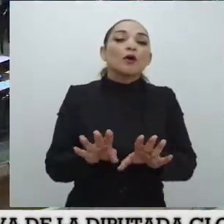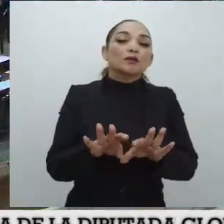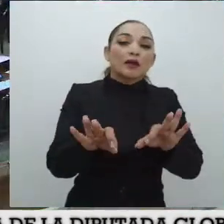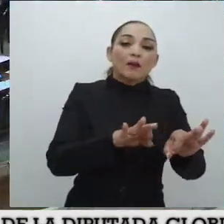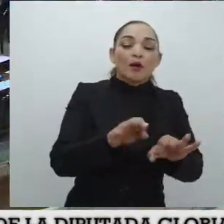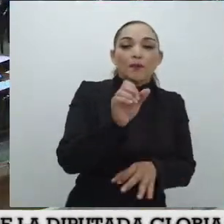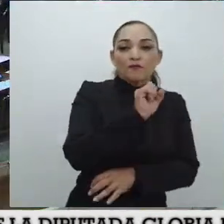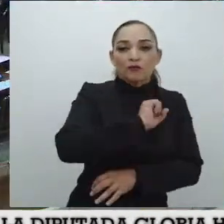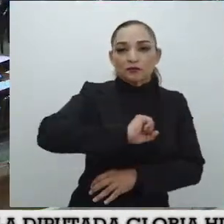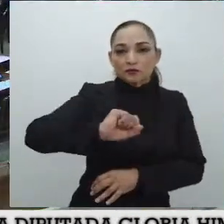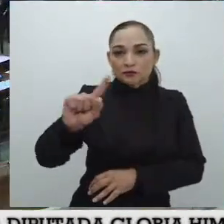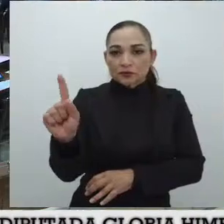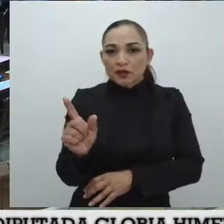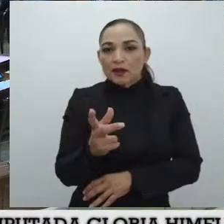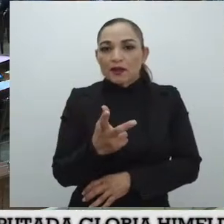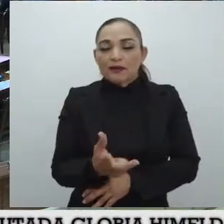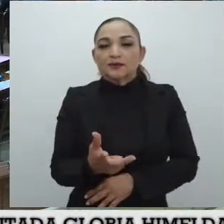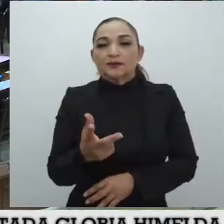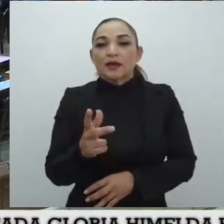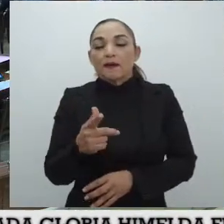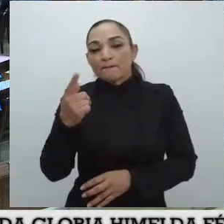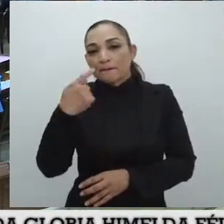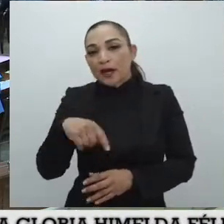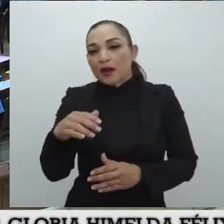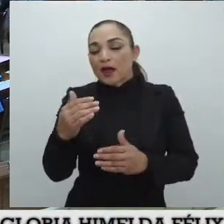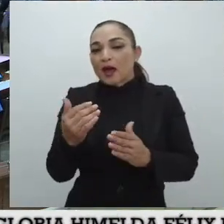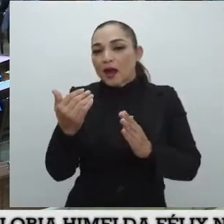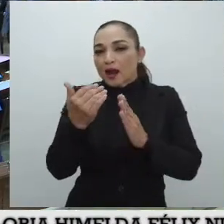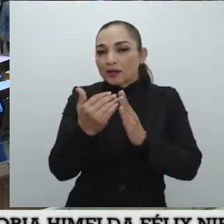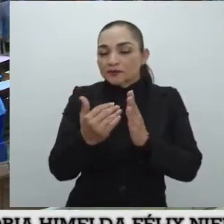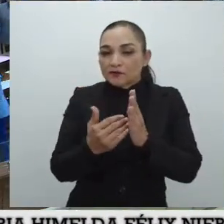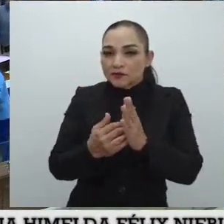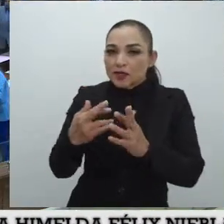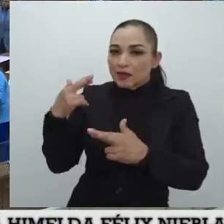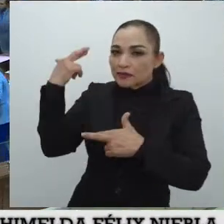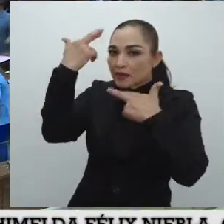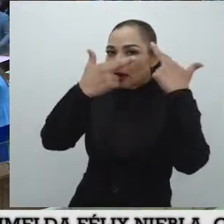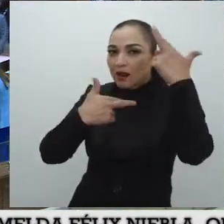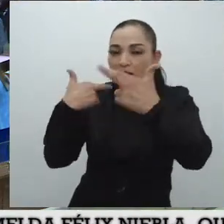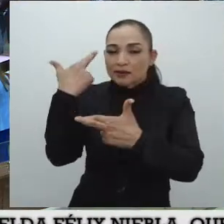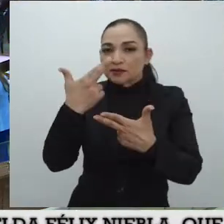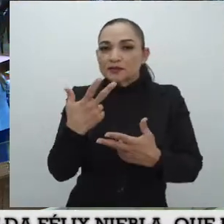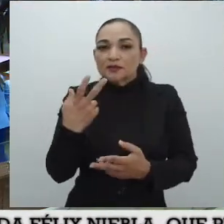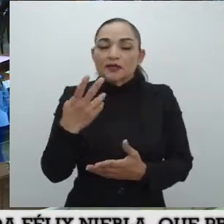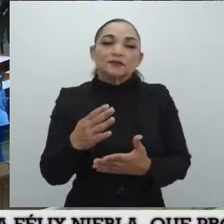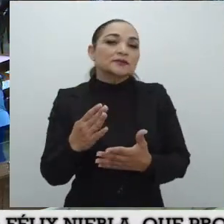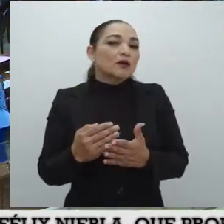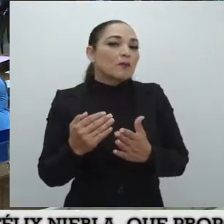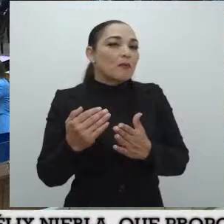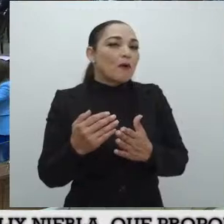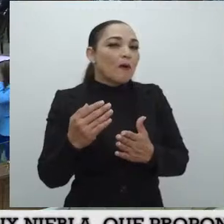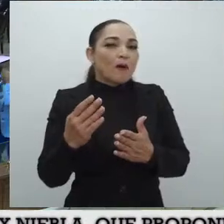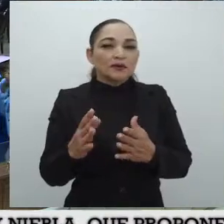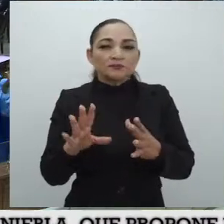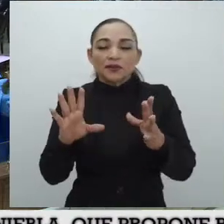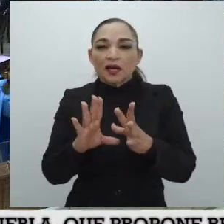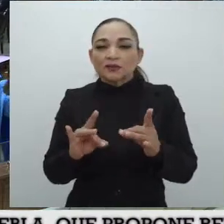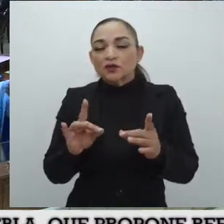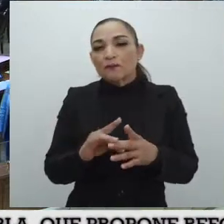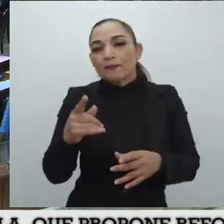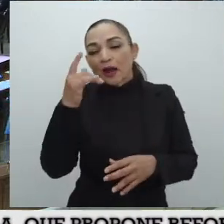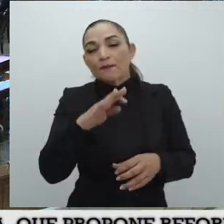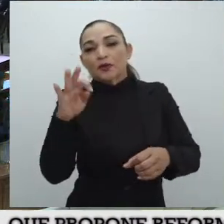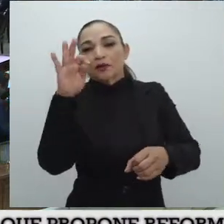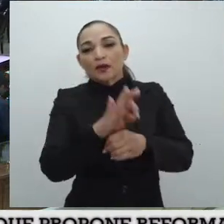a la apoderación y amplificación al respecto de los análisis, planteamiento normativo abocando a la primera infancia, lo